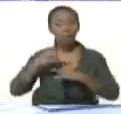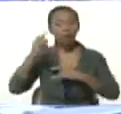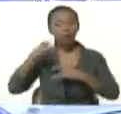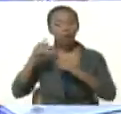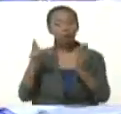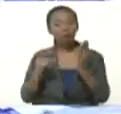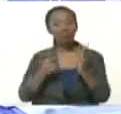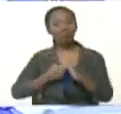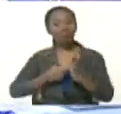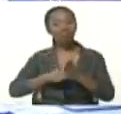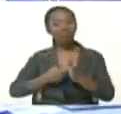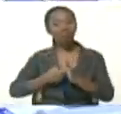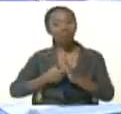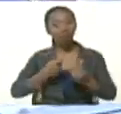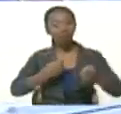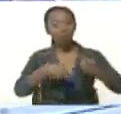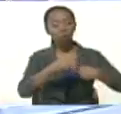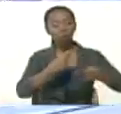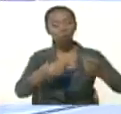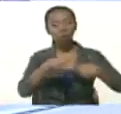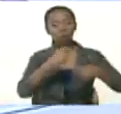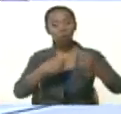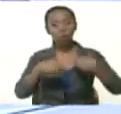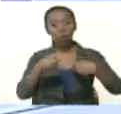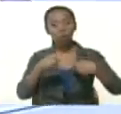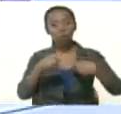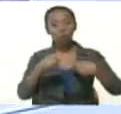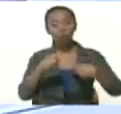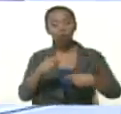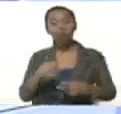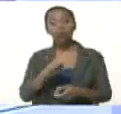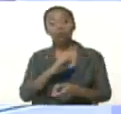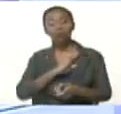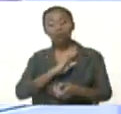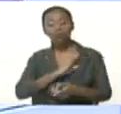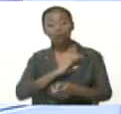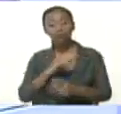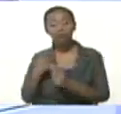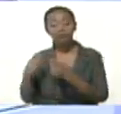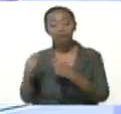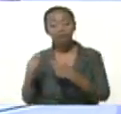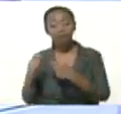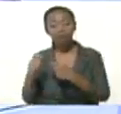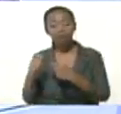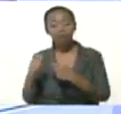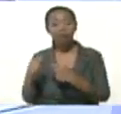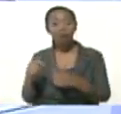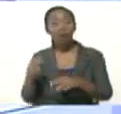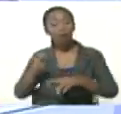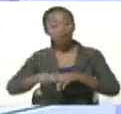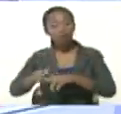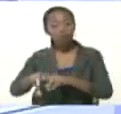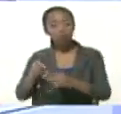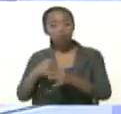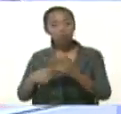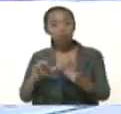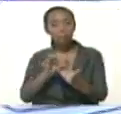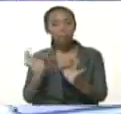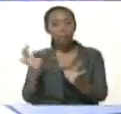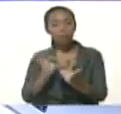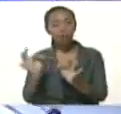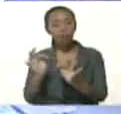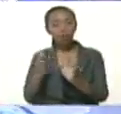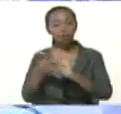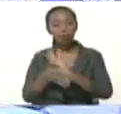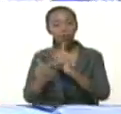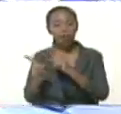caso, para comercializar, en este caso tener en consideración la venta de muebles y inmuebles en Petro. Sobre eso tengo un anuncio ahora.